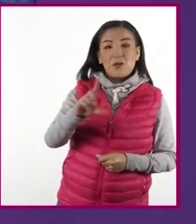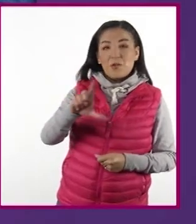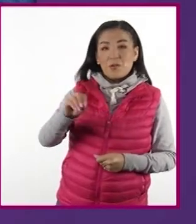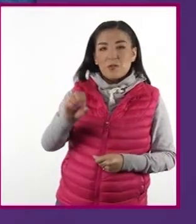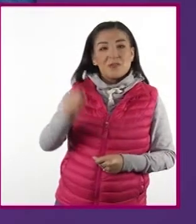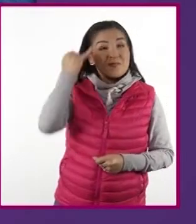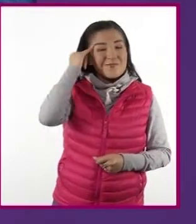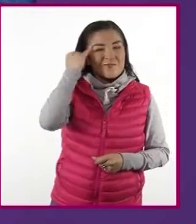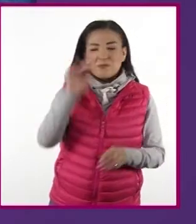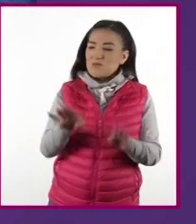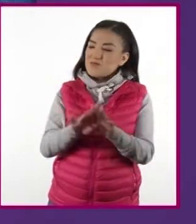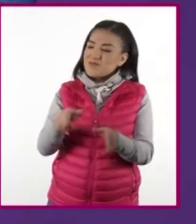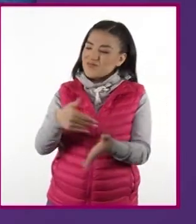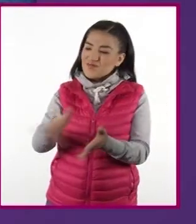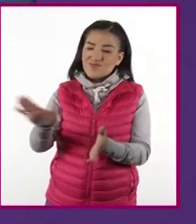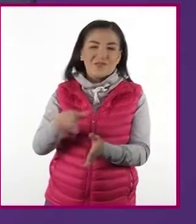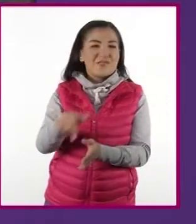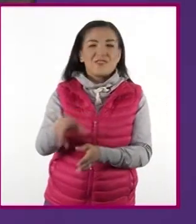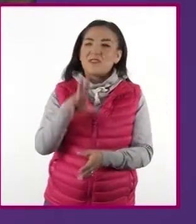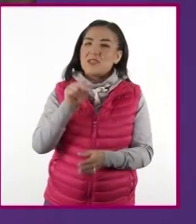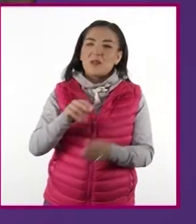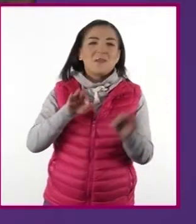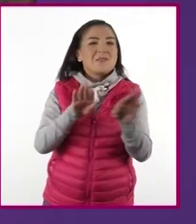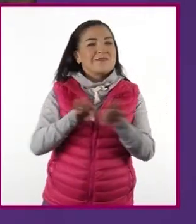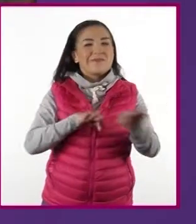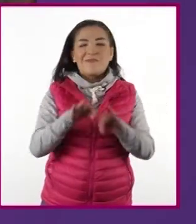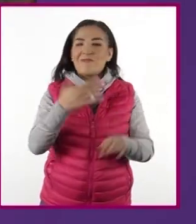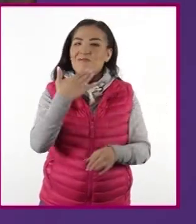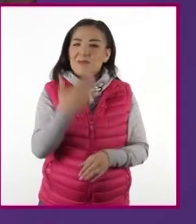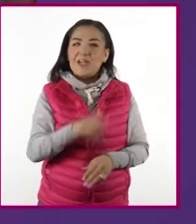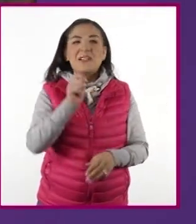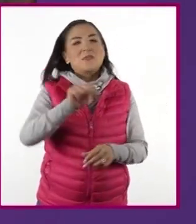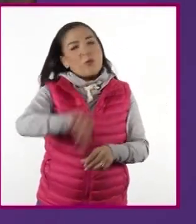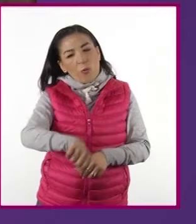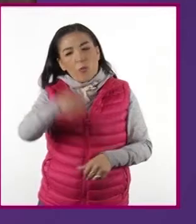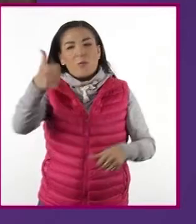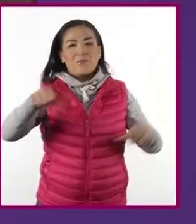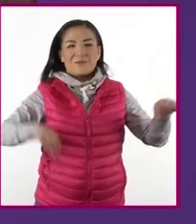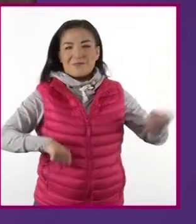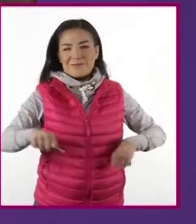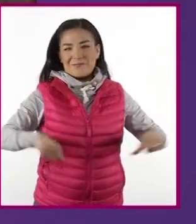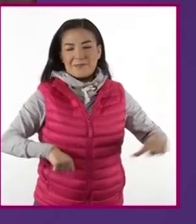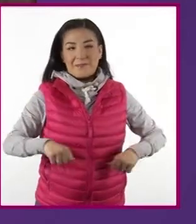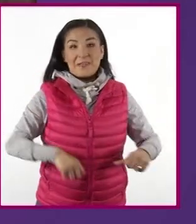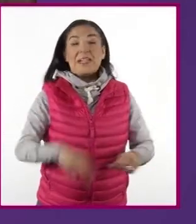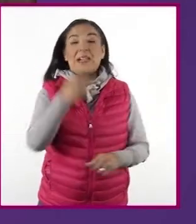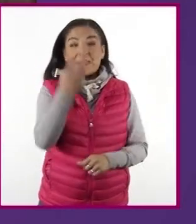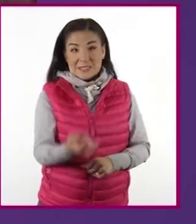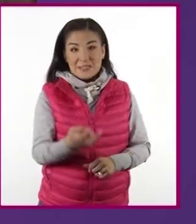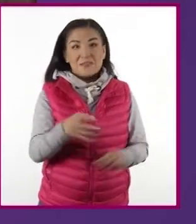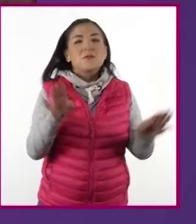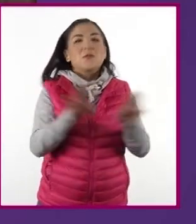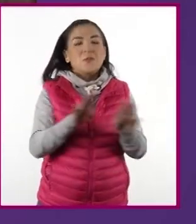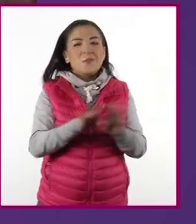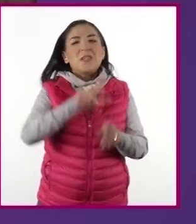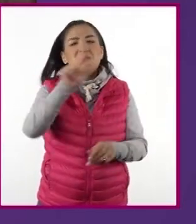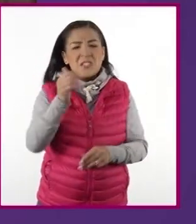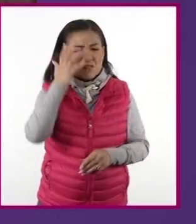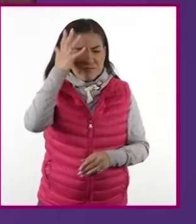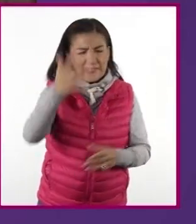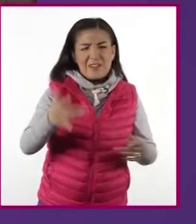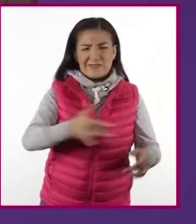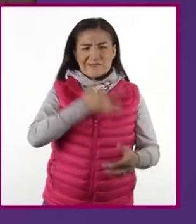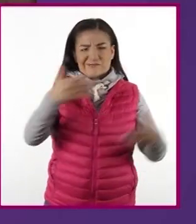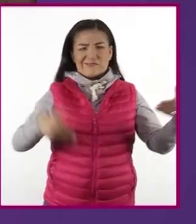desplazaba de los suyos, obligándolos a desempeñarse en otras actividades, lo cual generó su